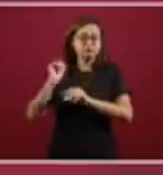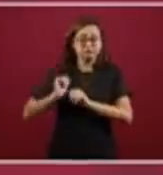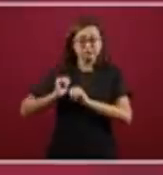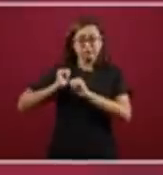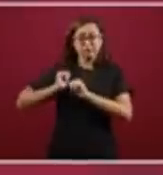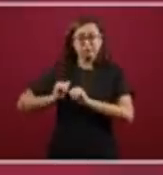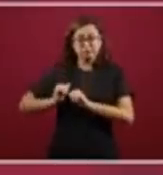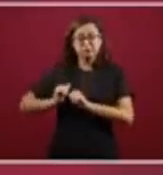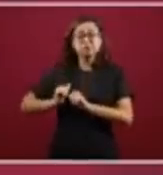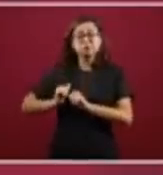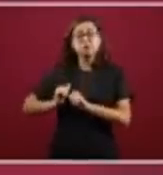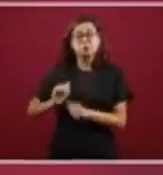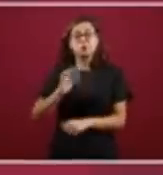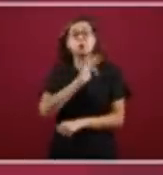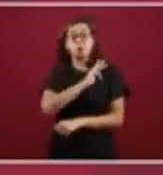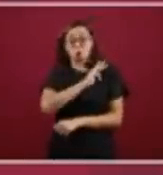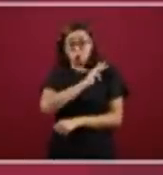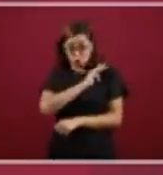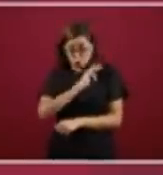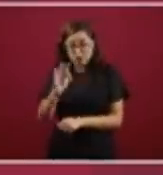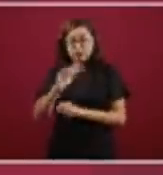se puede llegar a ser presidente municipal